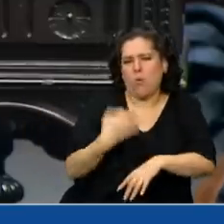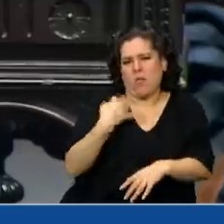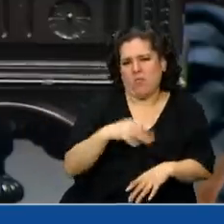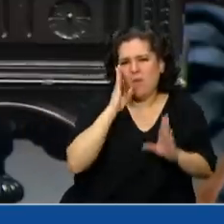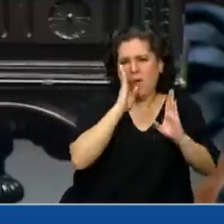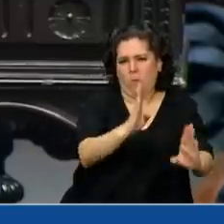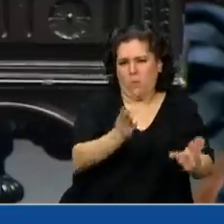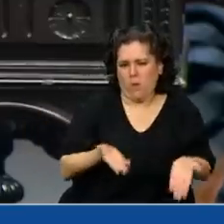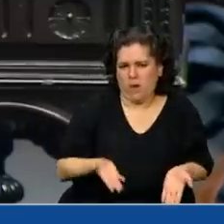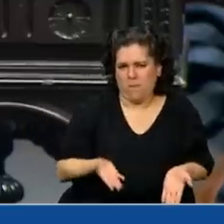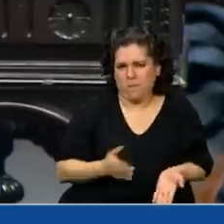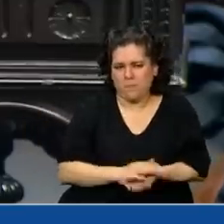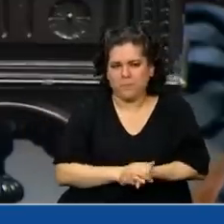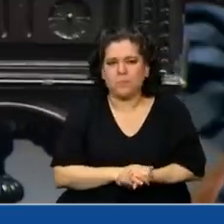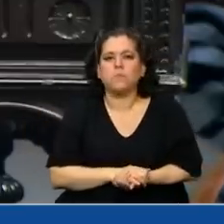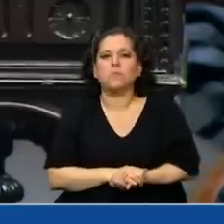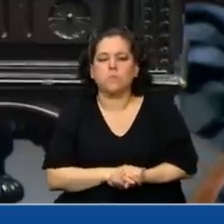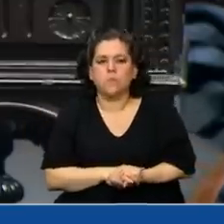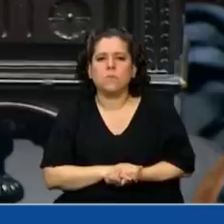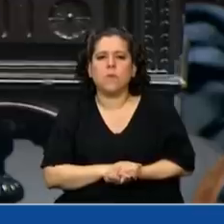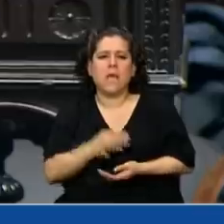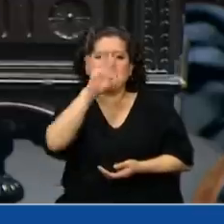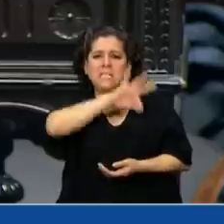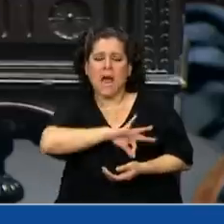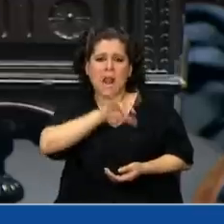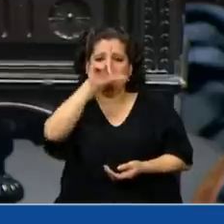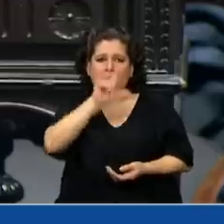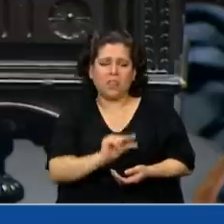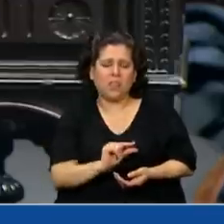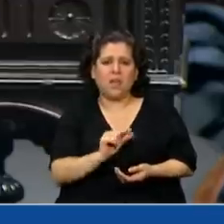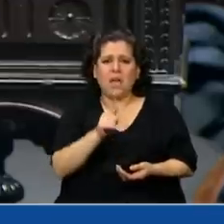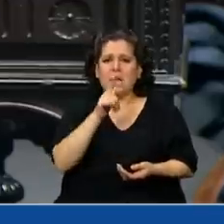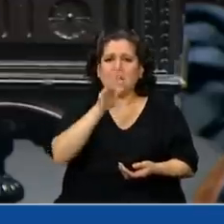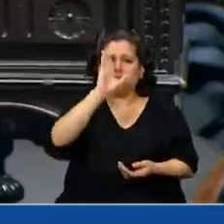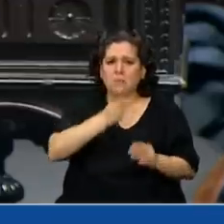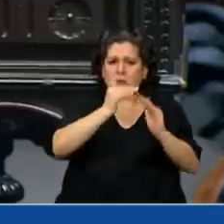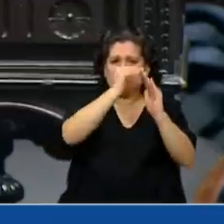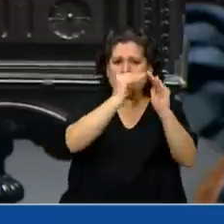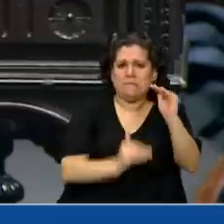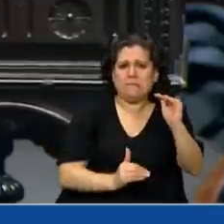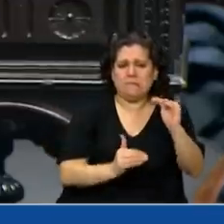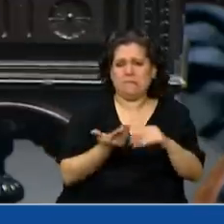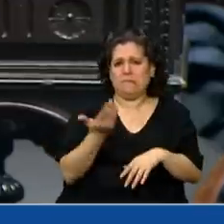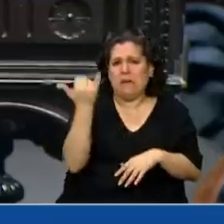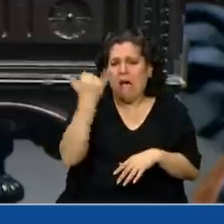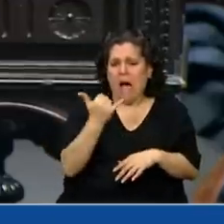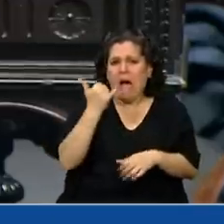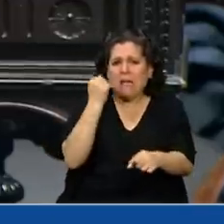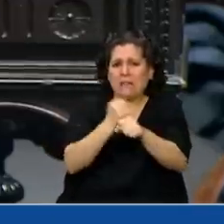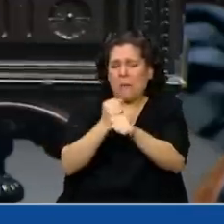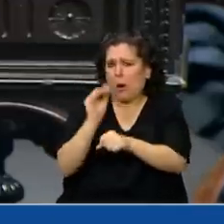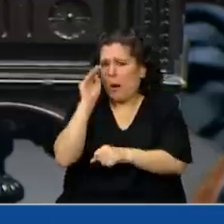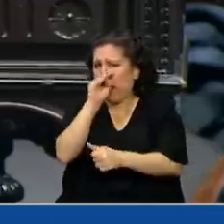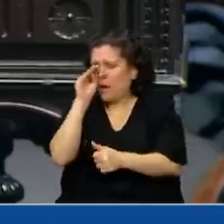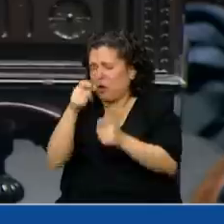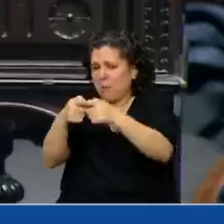Presidenta. Cayó el salario formal, 14%. Tenemos más informales que